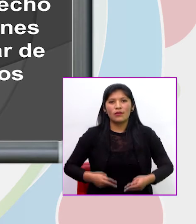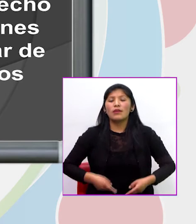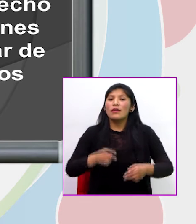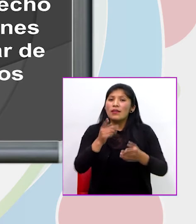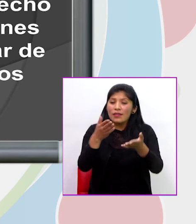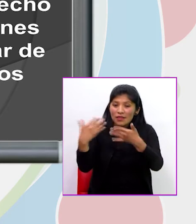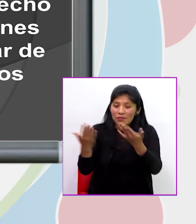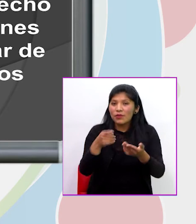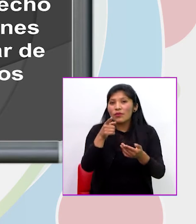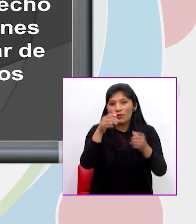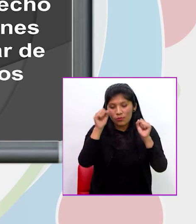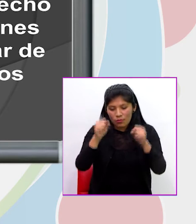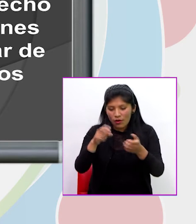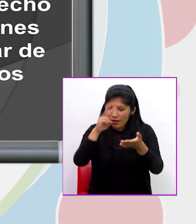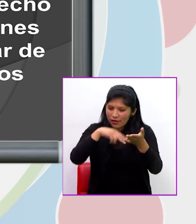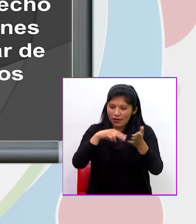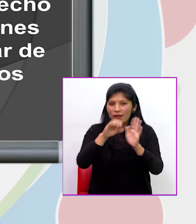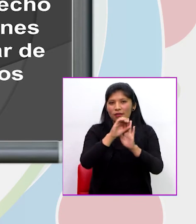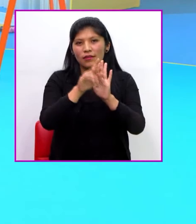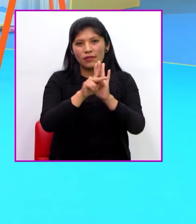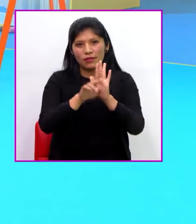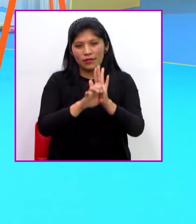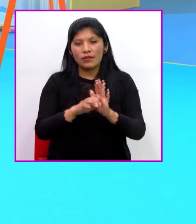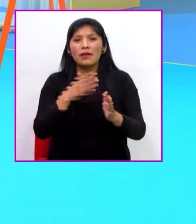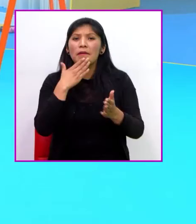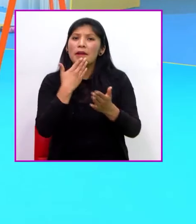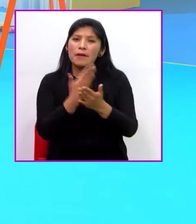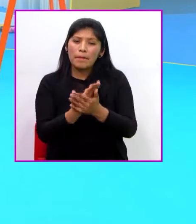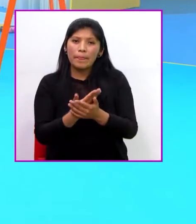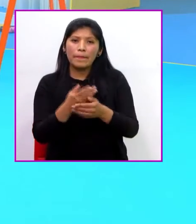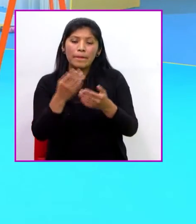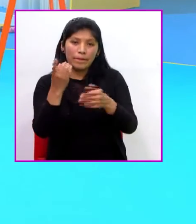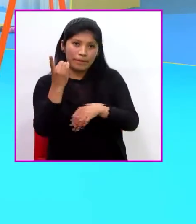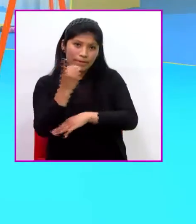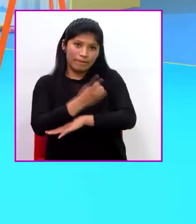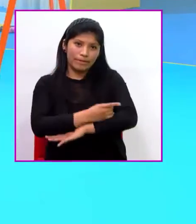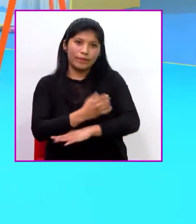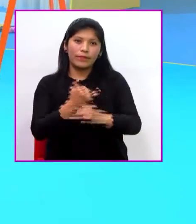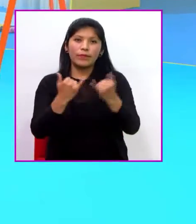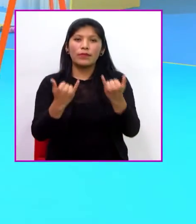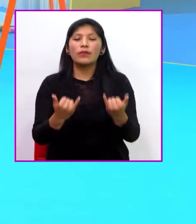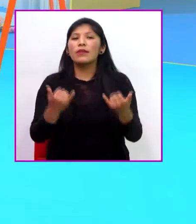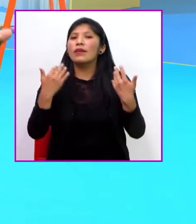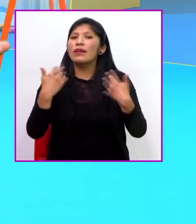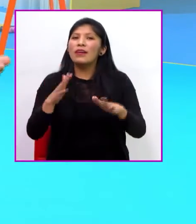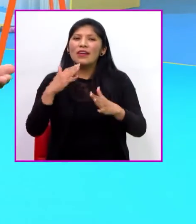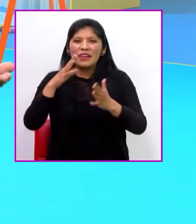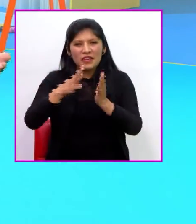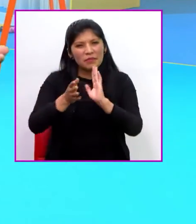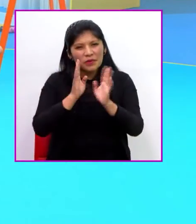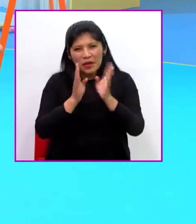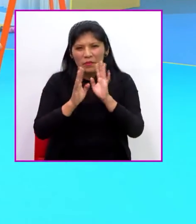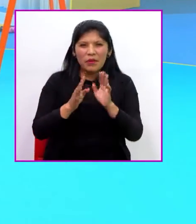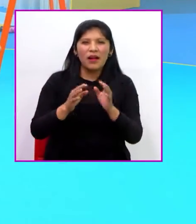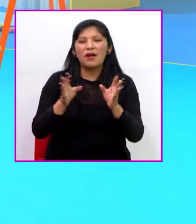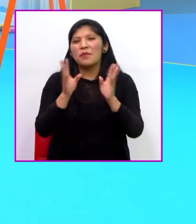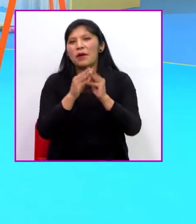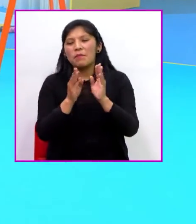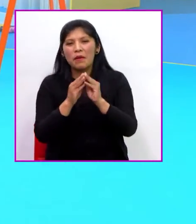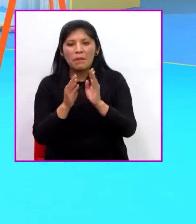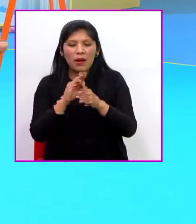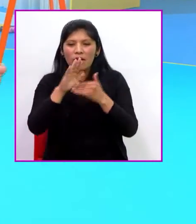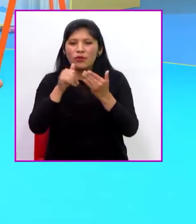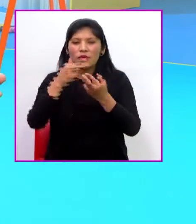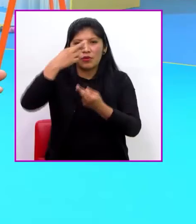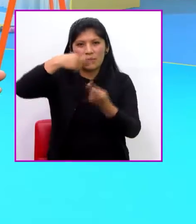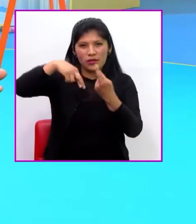la Constitución Política del Estado. Bien, el día de hoy hemos avanzado, hemos hablado un poco más con relación